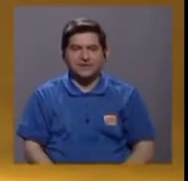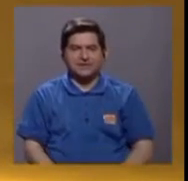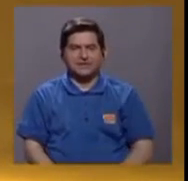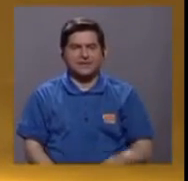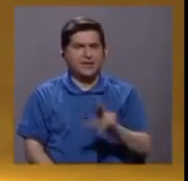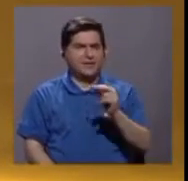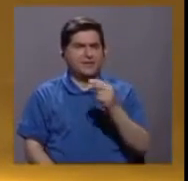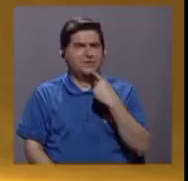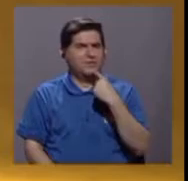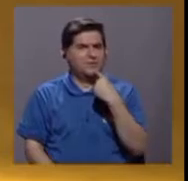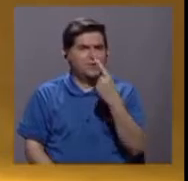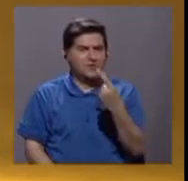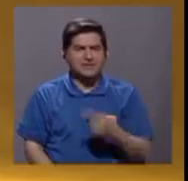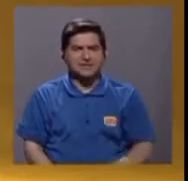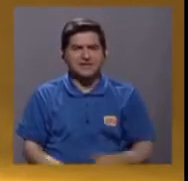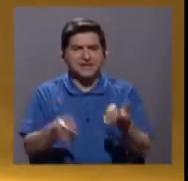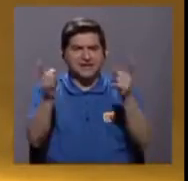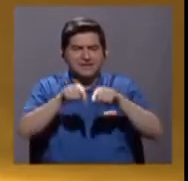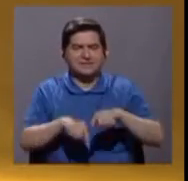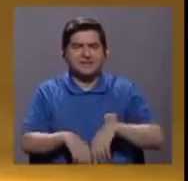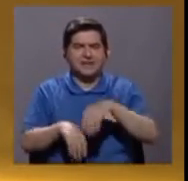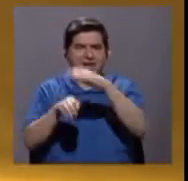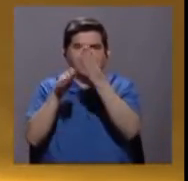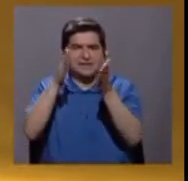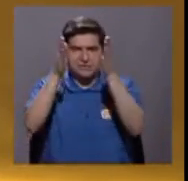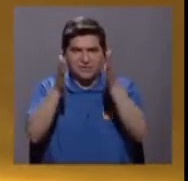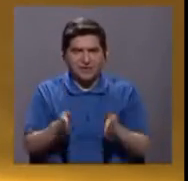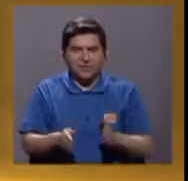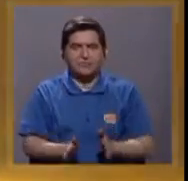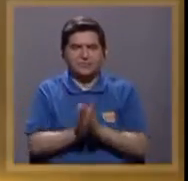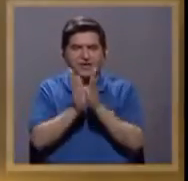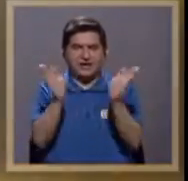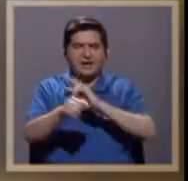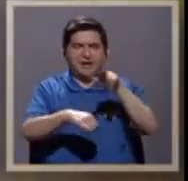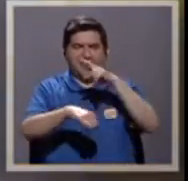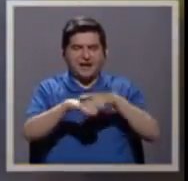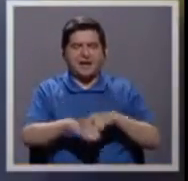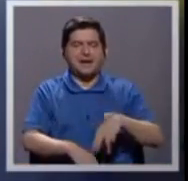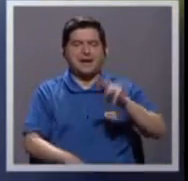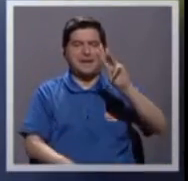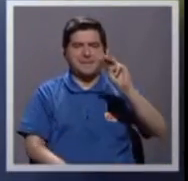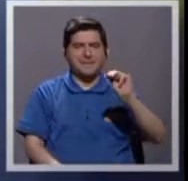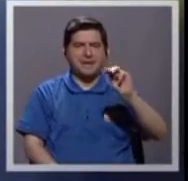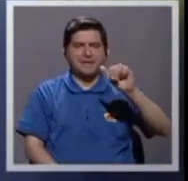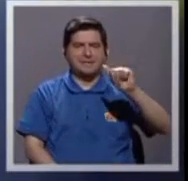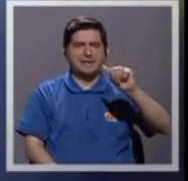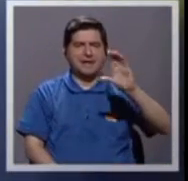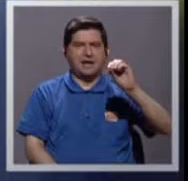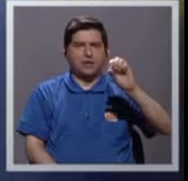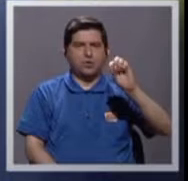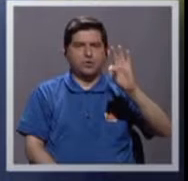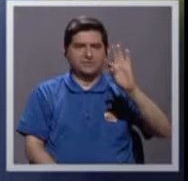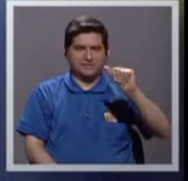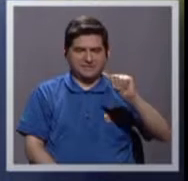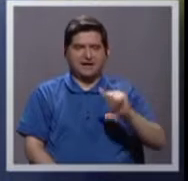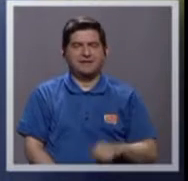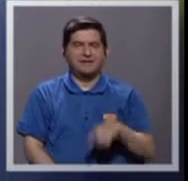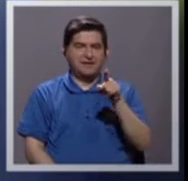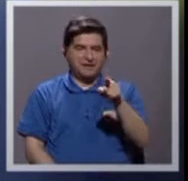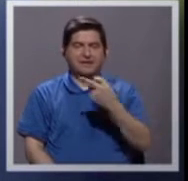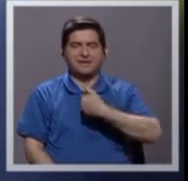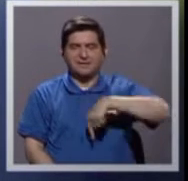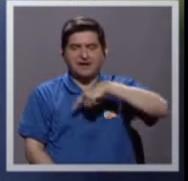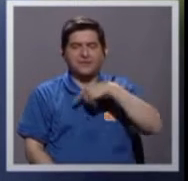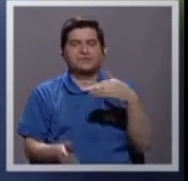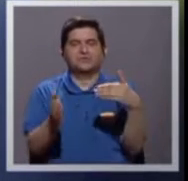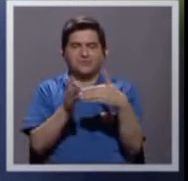que decir a la Contralora General de la República, doña Marta Acosta, quien nos favorece una